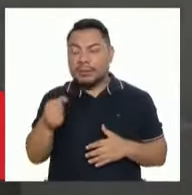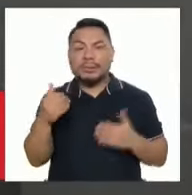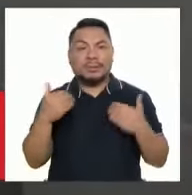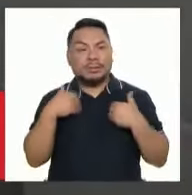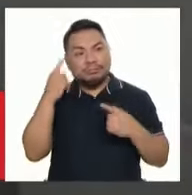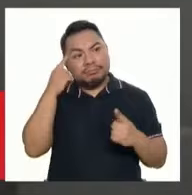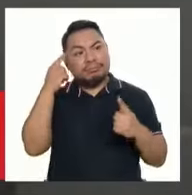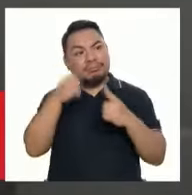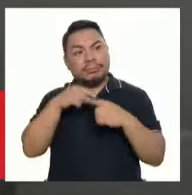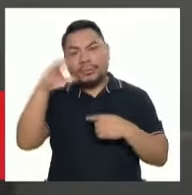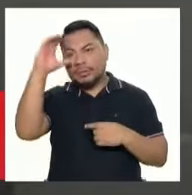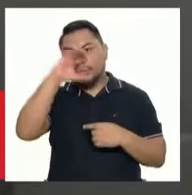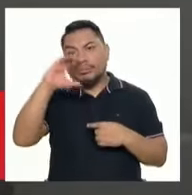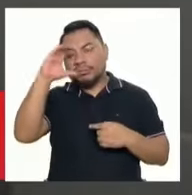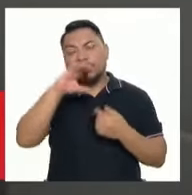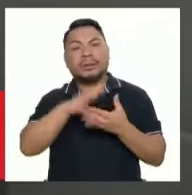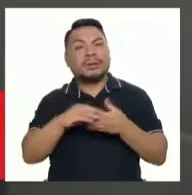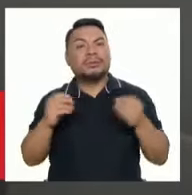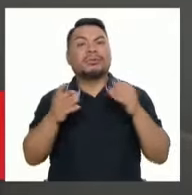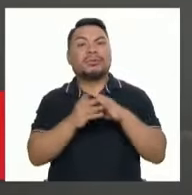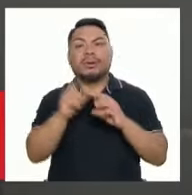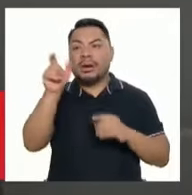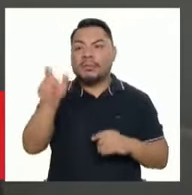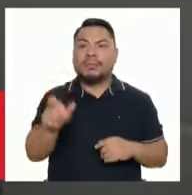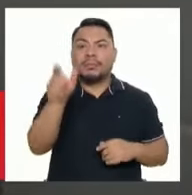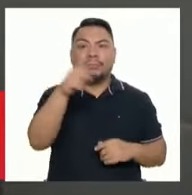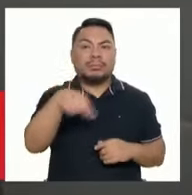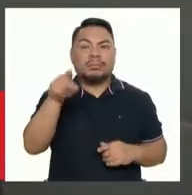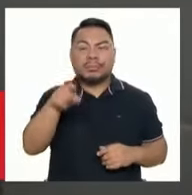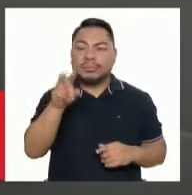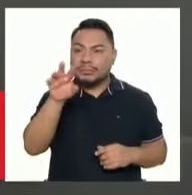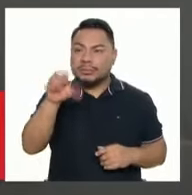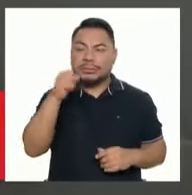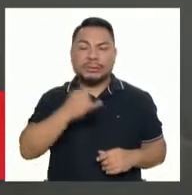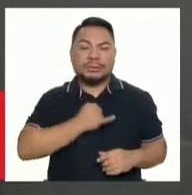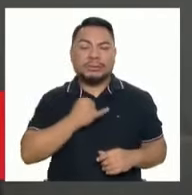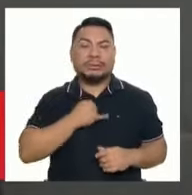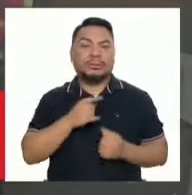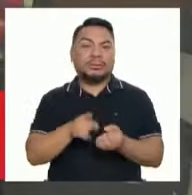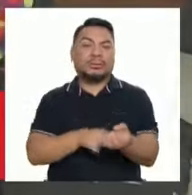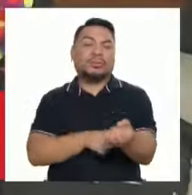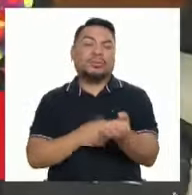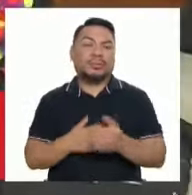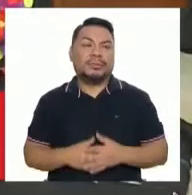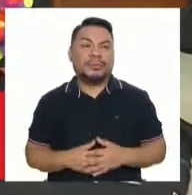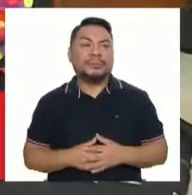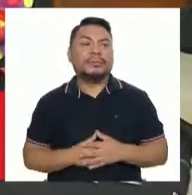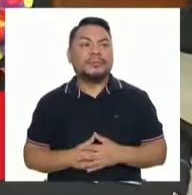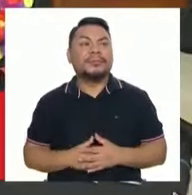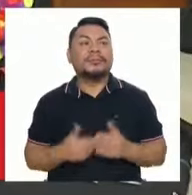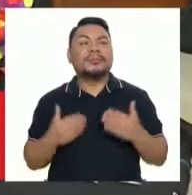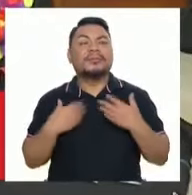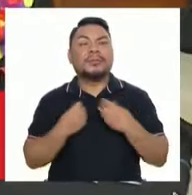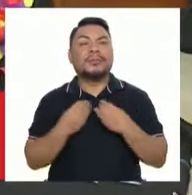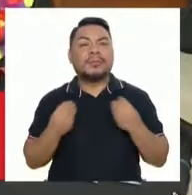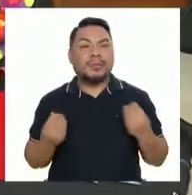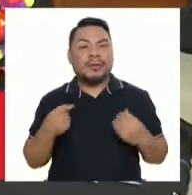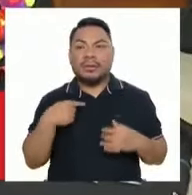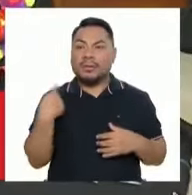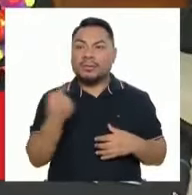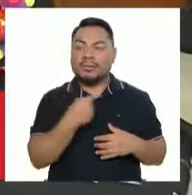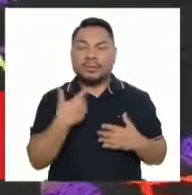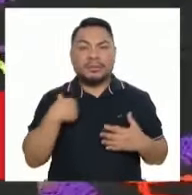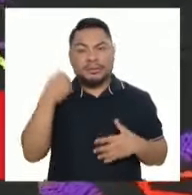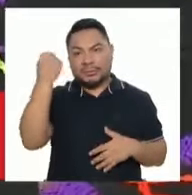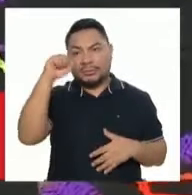de buscar historias, personajes, que sobre todo hablen de identidad, de nuestras tradiciones y costumbres. Tenemos mucho de lo nuestro y por eso